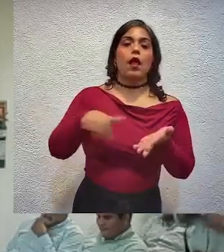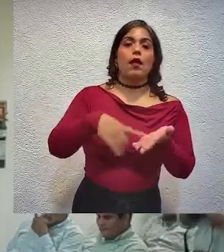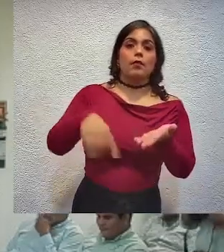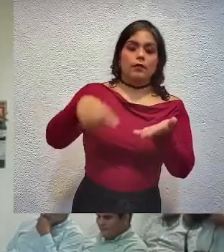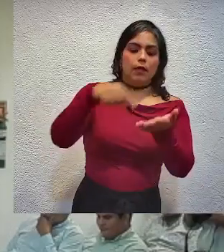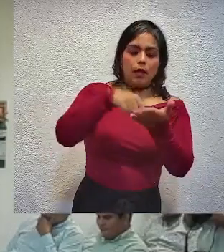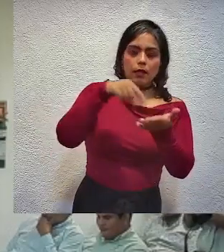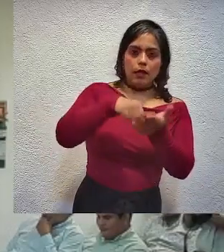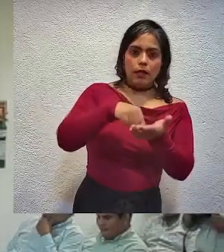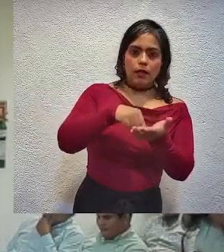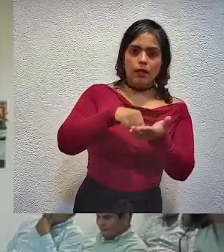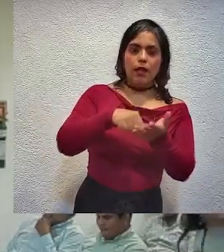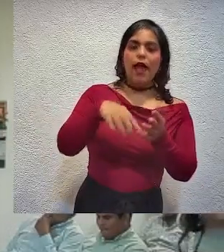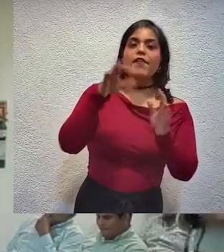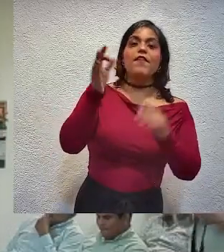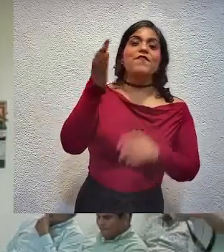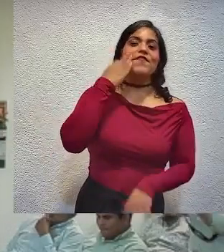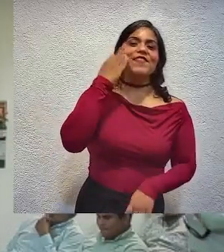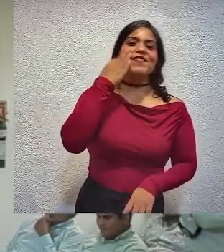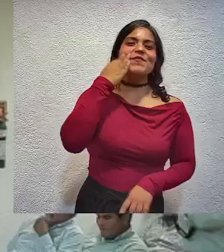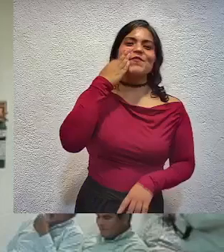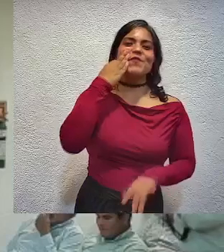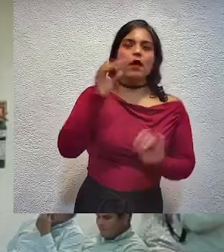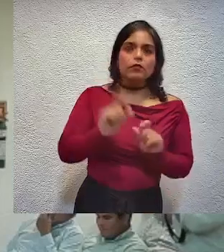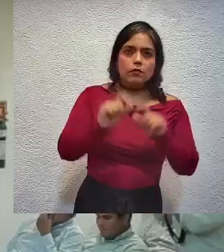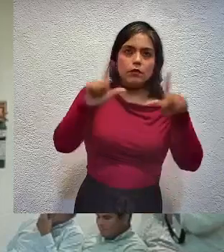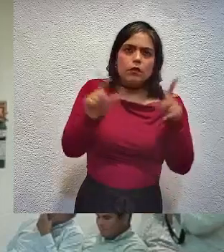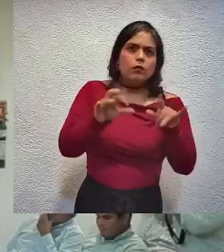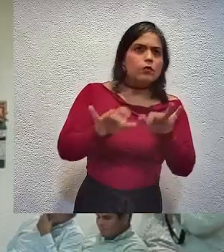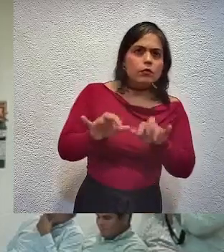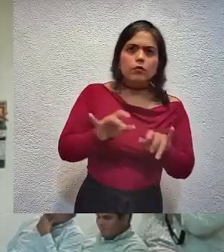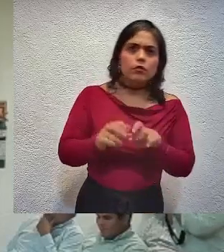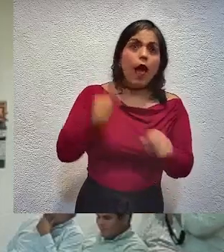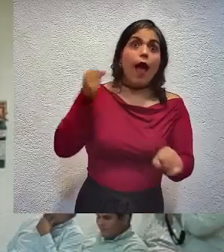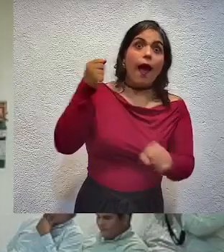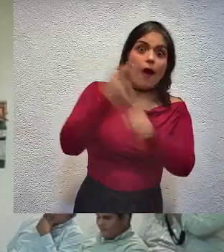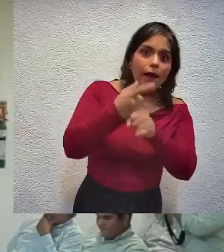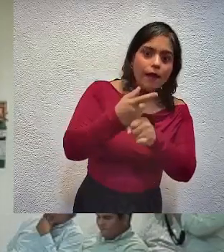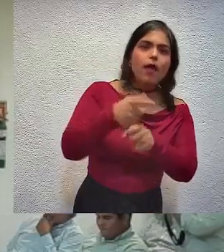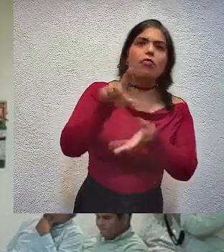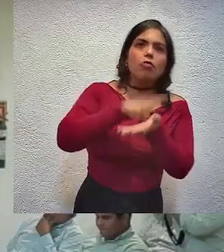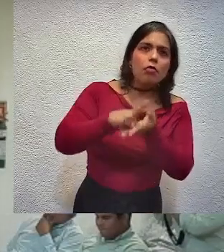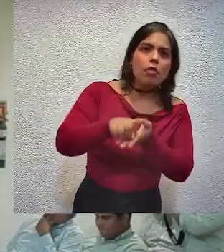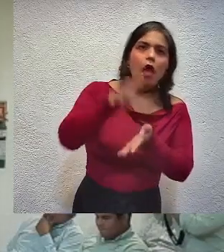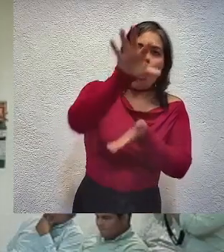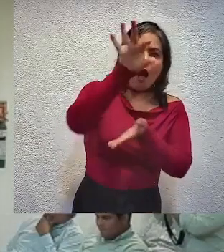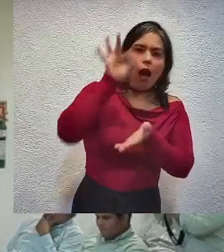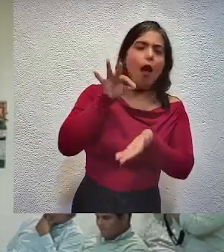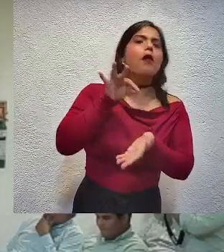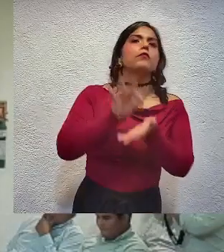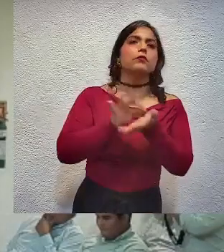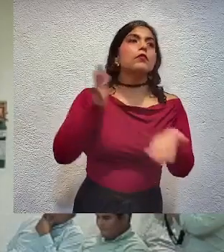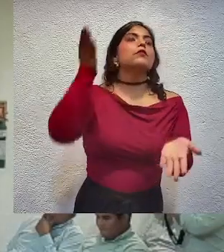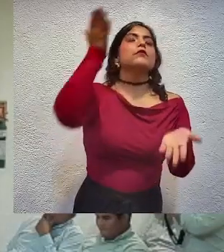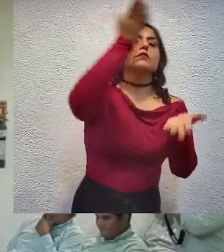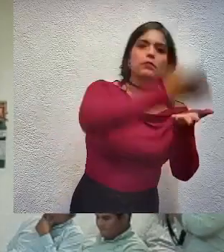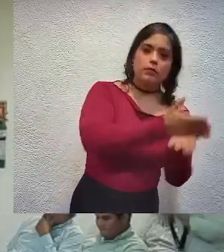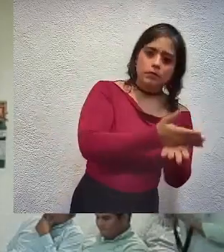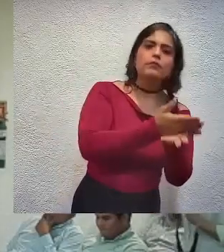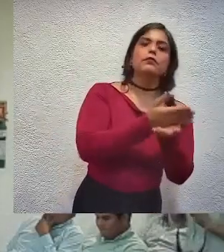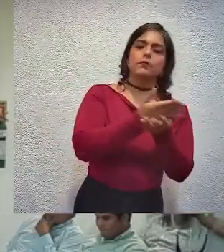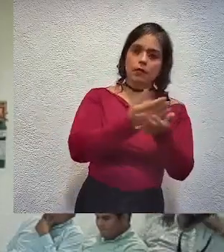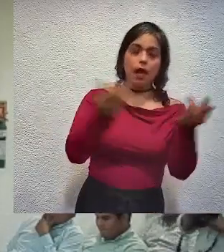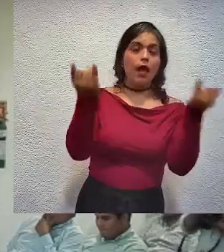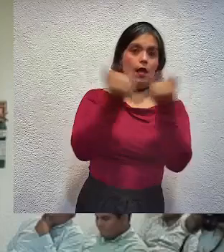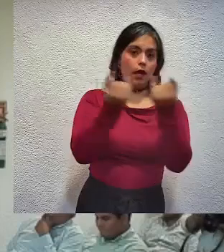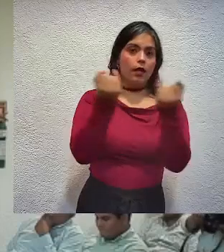de Facebook del medio de comunicación en el que en su momento se fijaron las publicaciones denunciadas, así como se